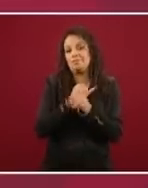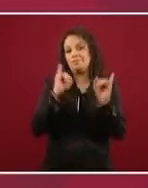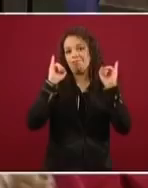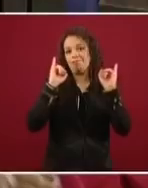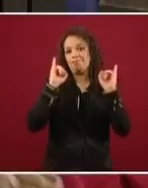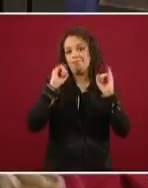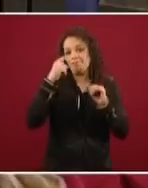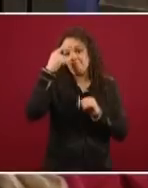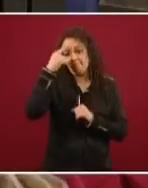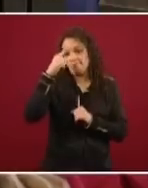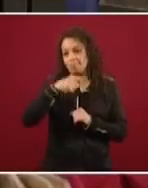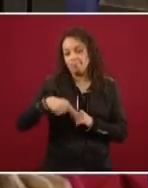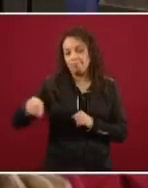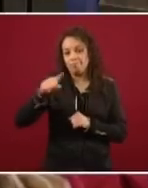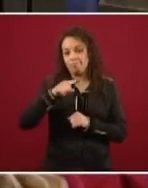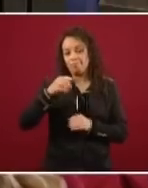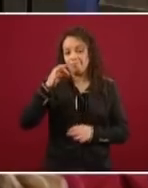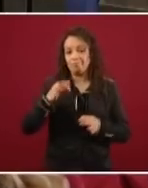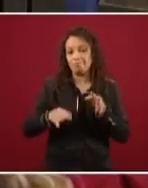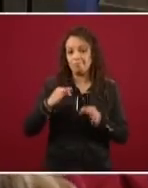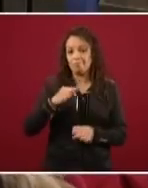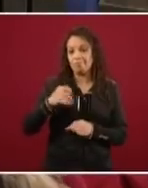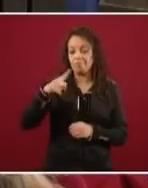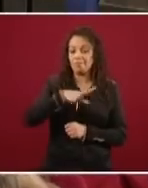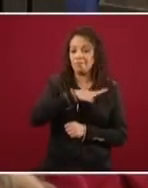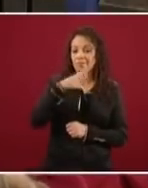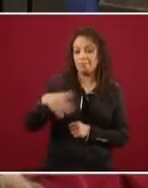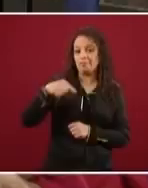la fiscalía general de la república